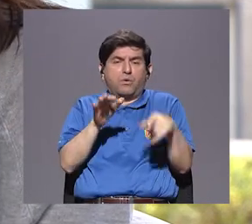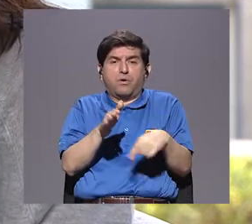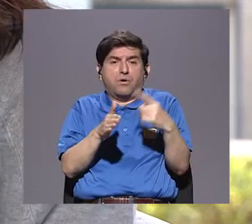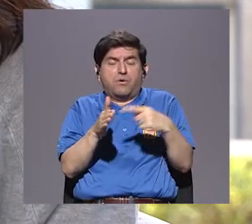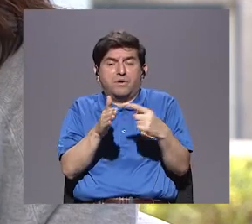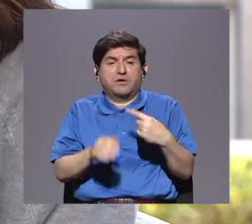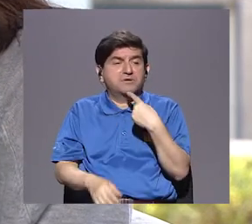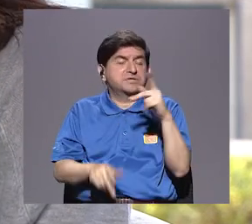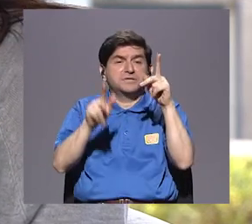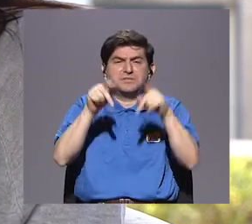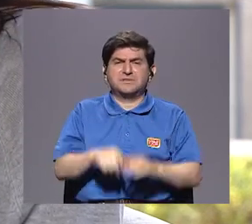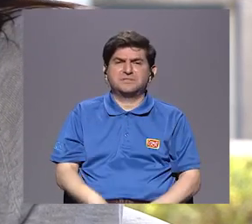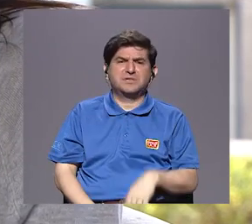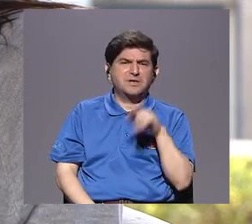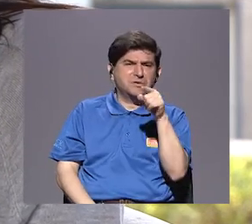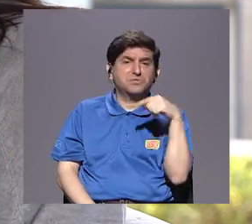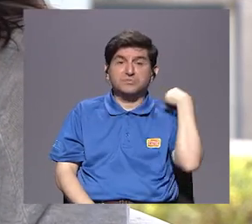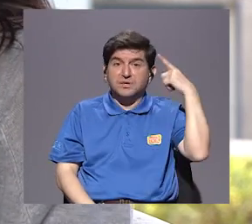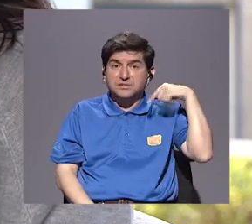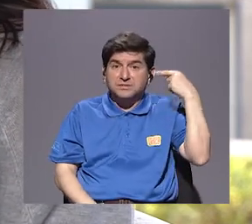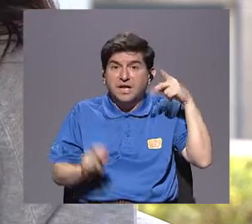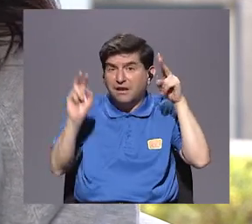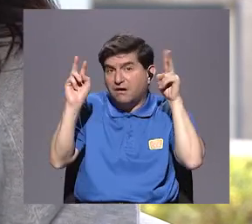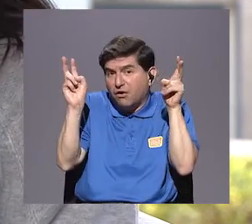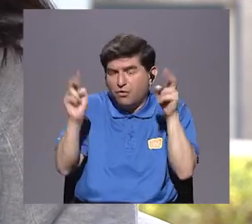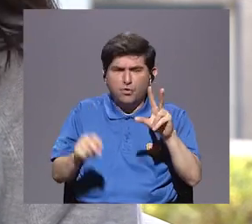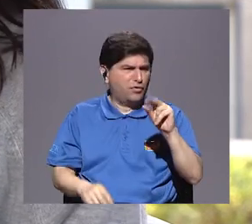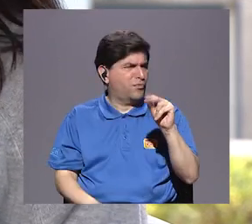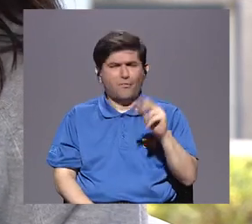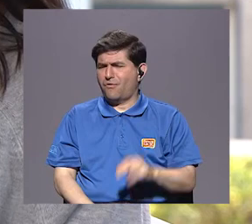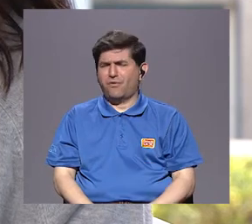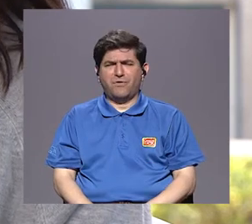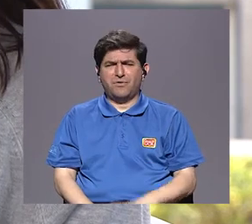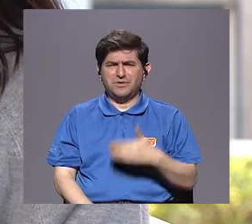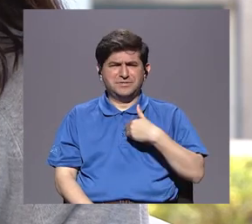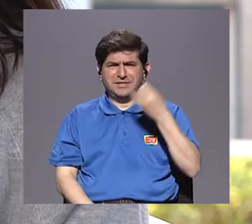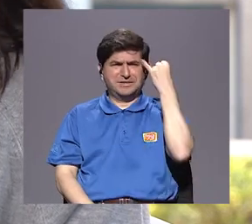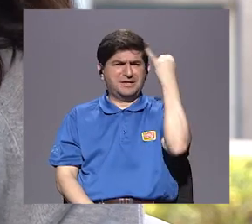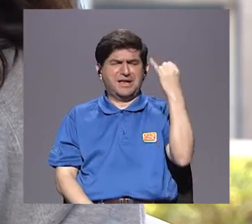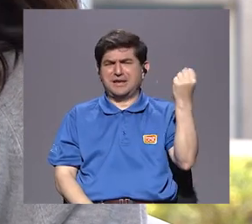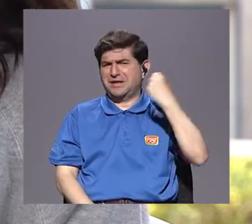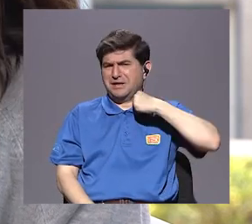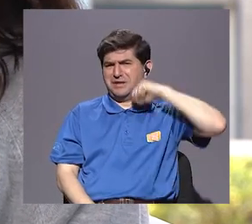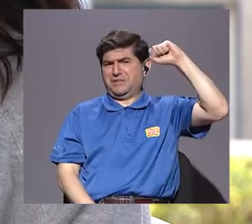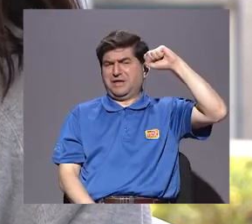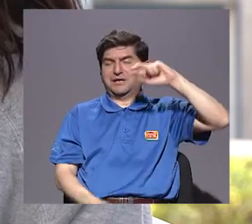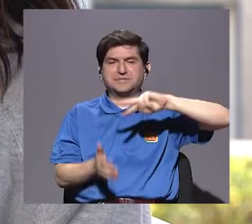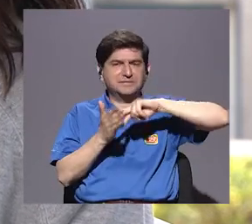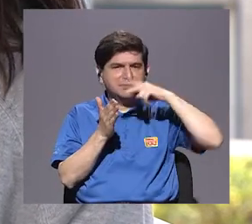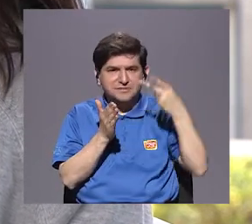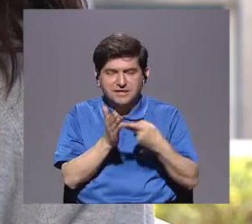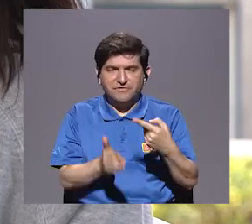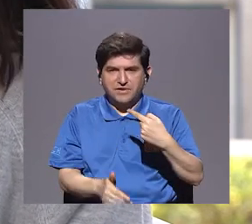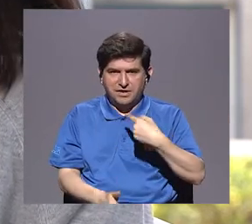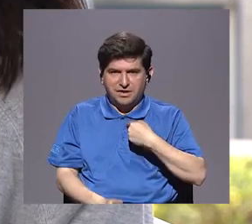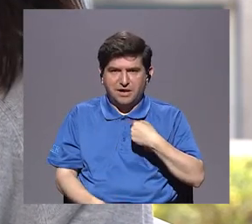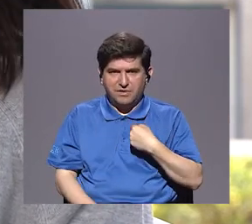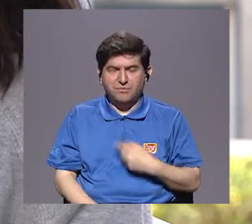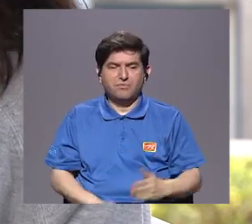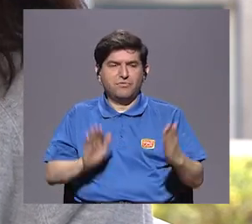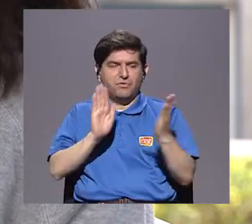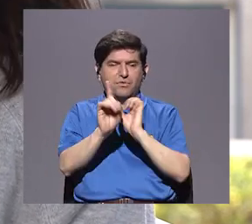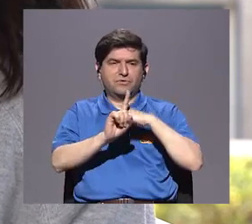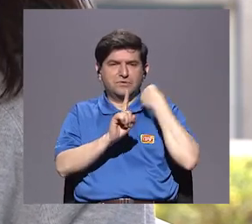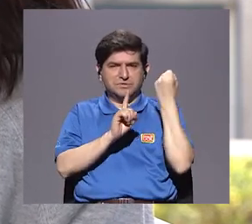veces lo que dice la gente que están locos, uno no es loco si tiene ideación suicida, significa que uno está en un